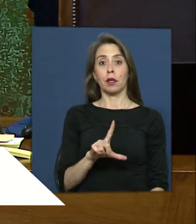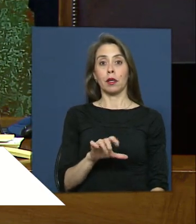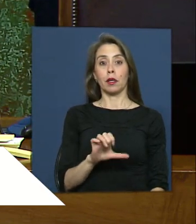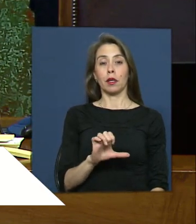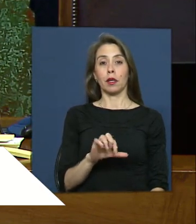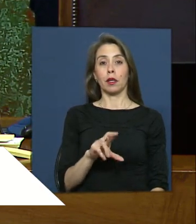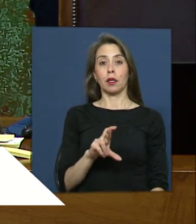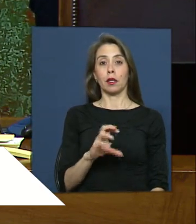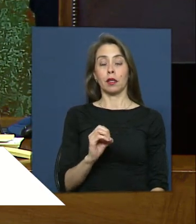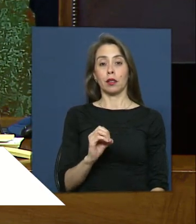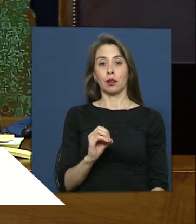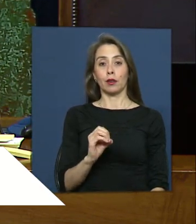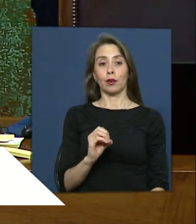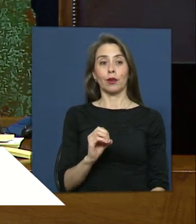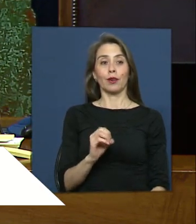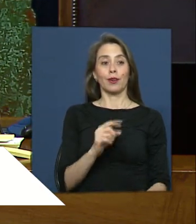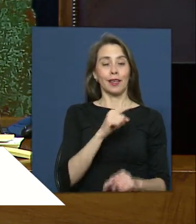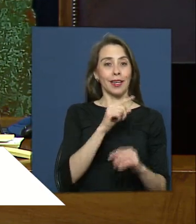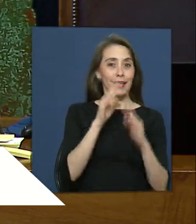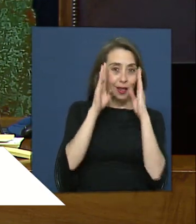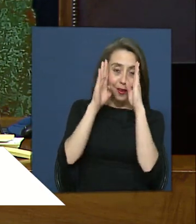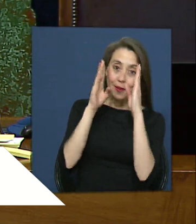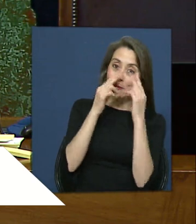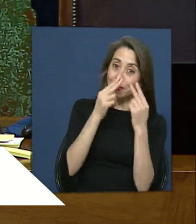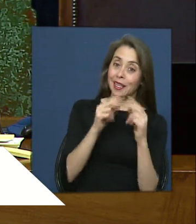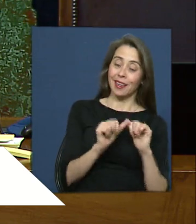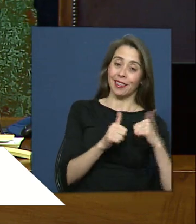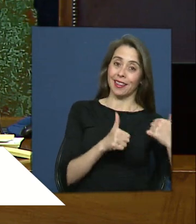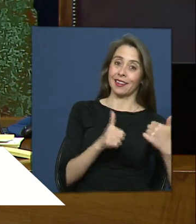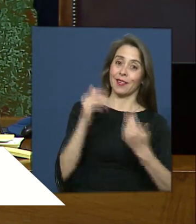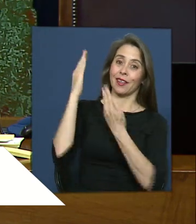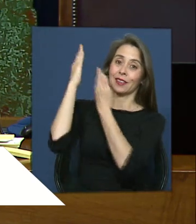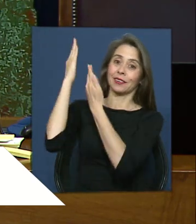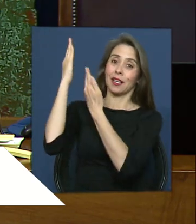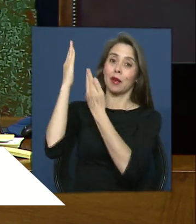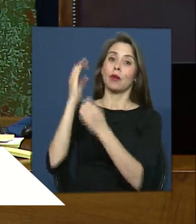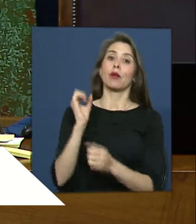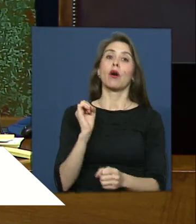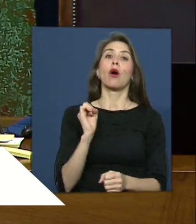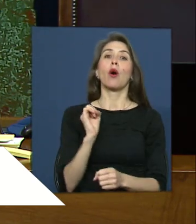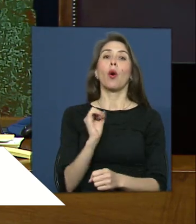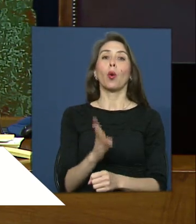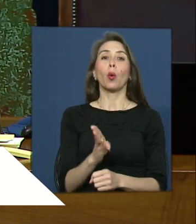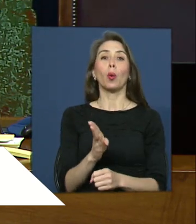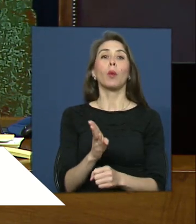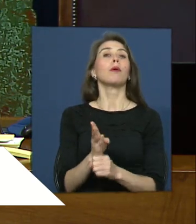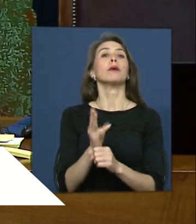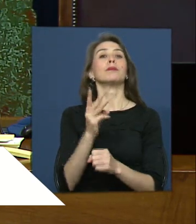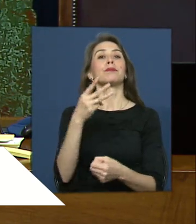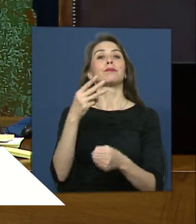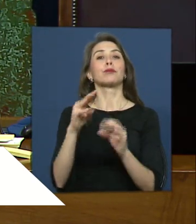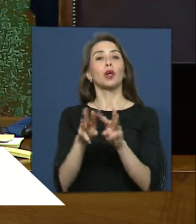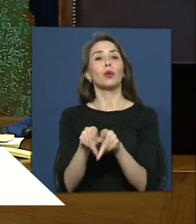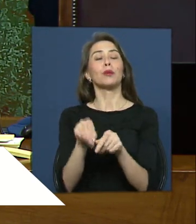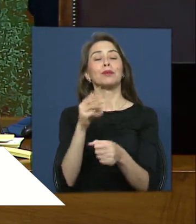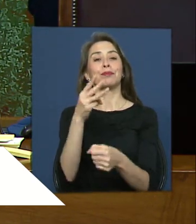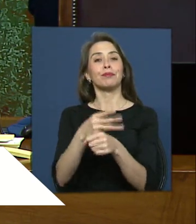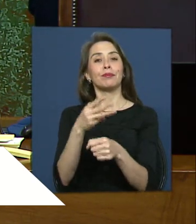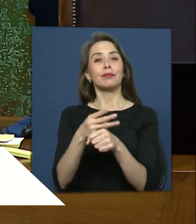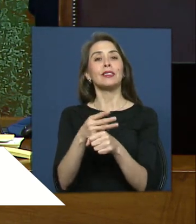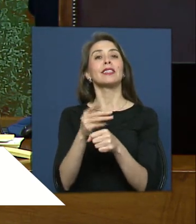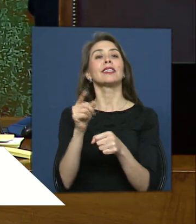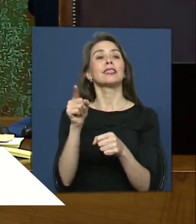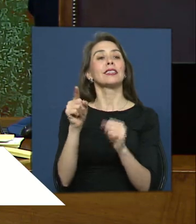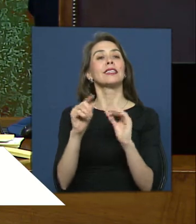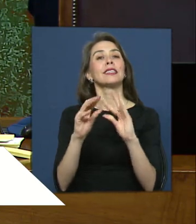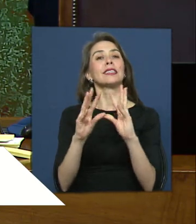al saludo que se le está haciendo desde la mesa al Club de Adulto Mayor Sagrada Familia de Lampa.